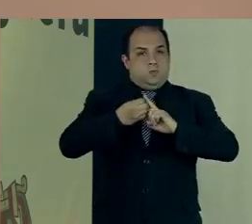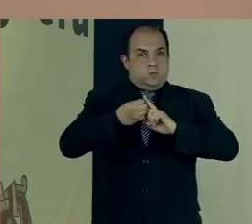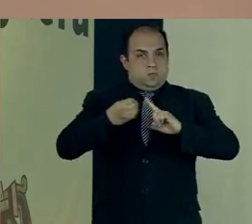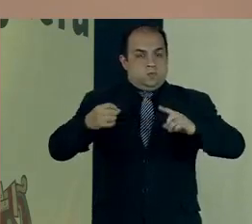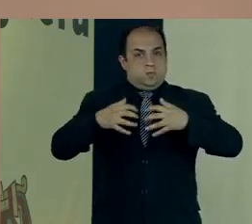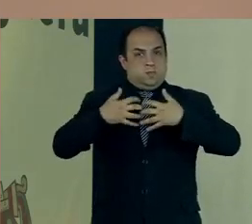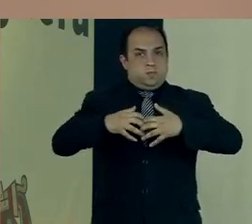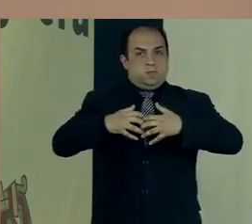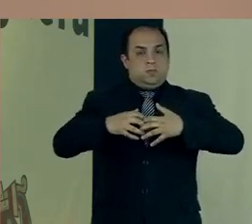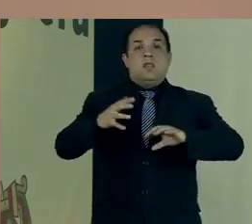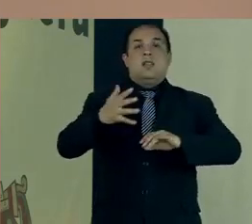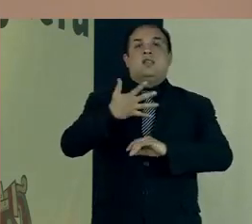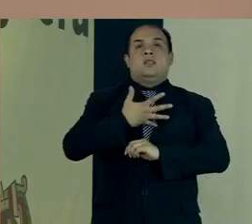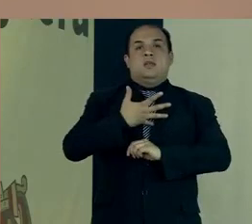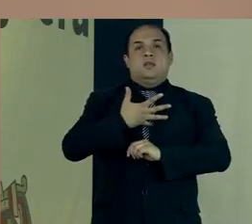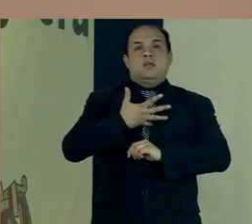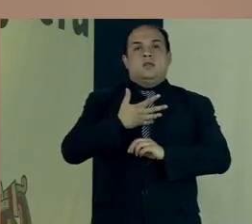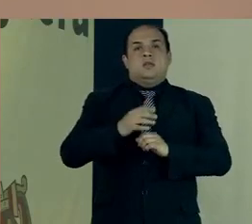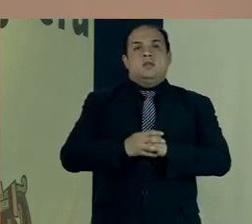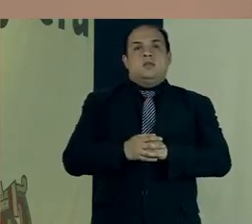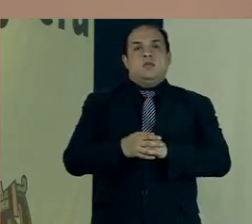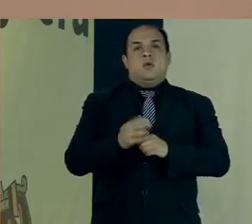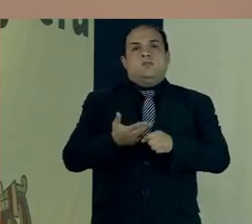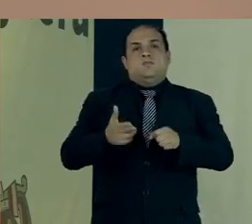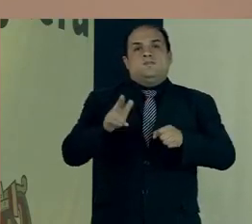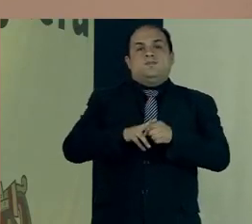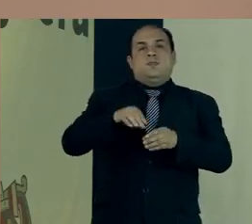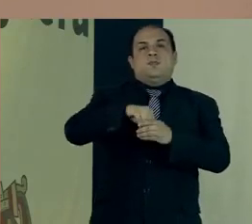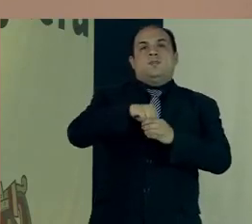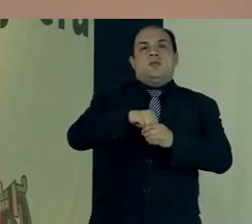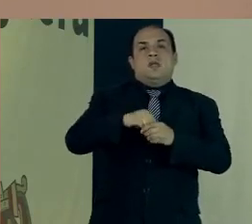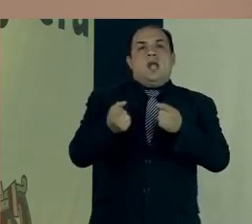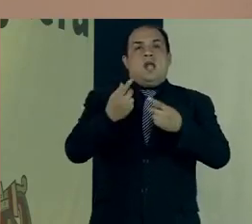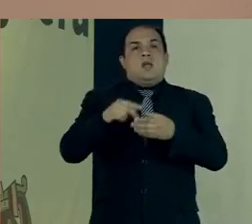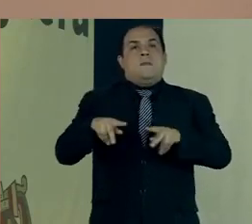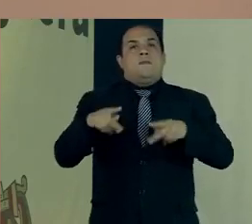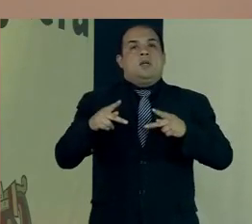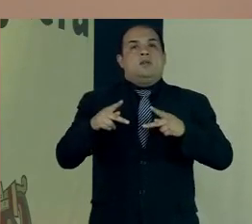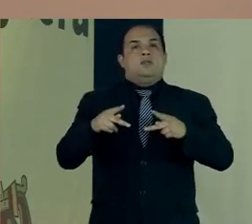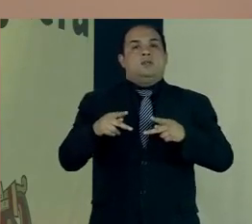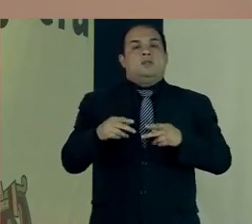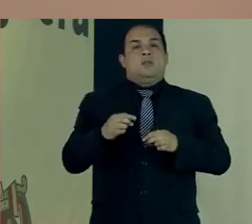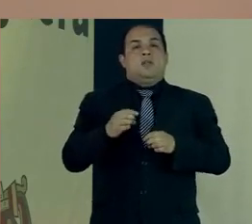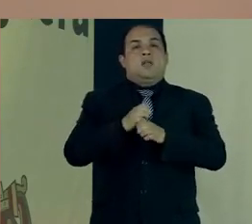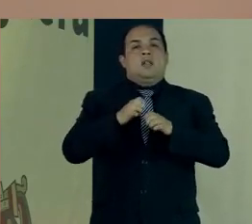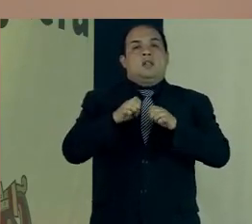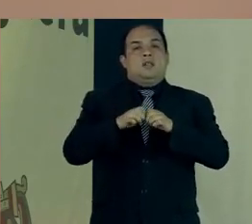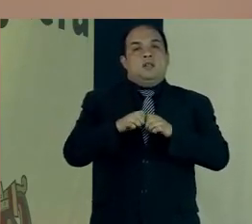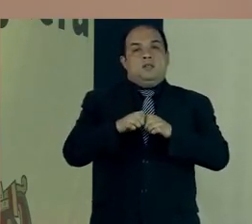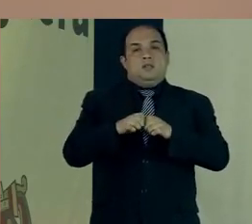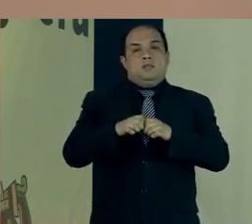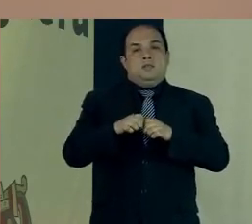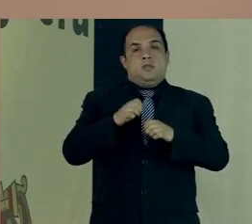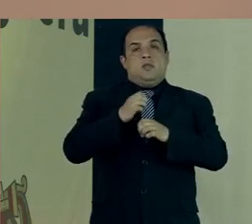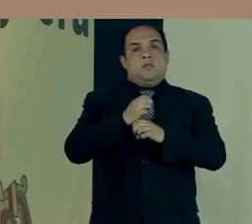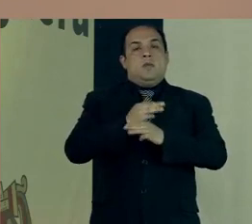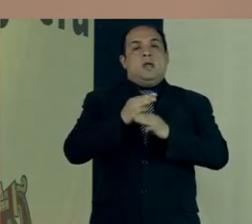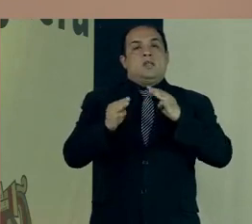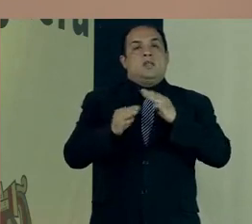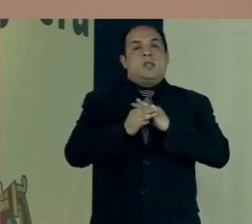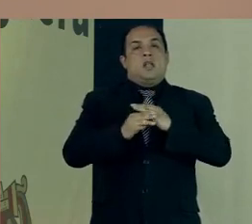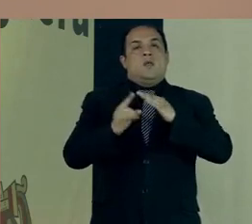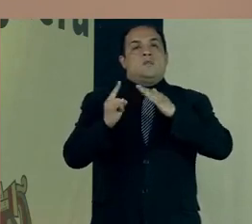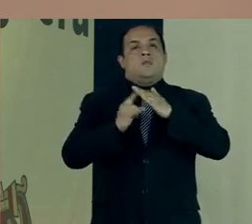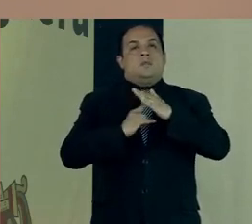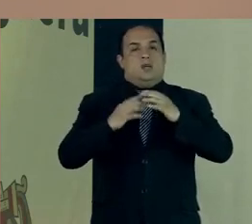que estaba repleta de hospitales donde alguien había vendido el equipo radiológico desde salas de